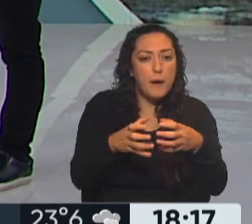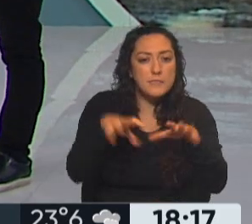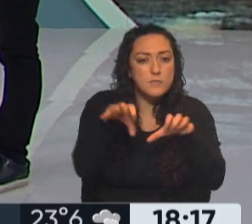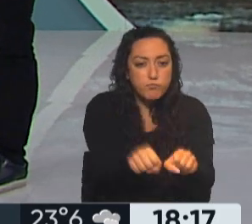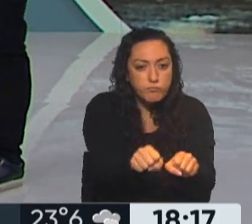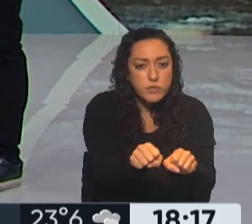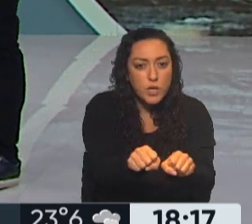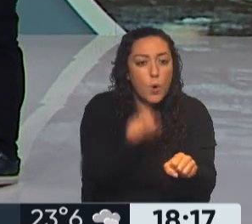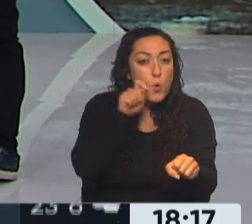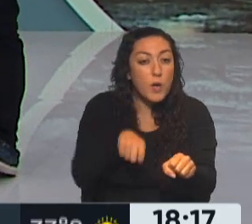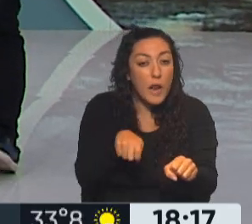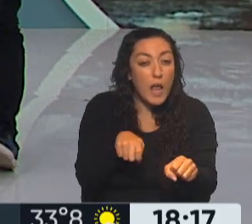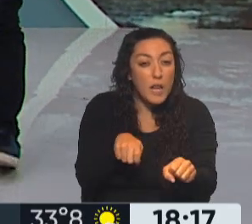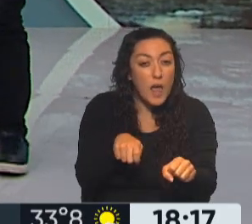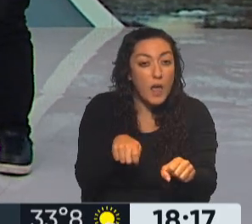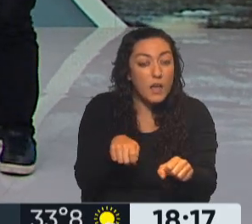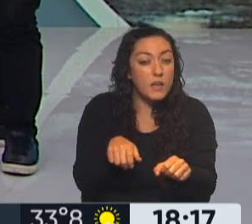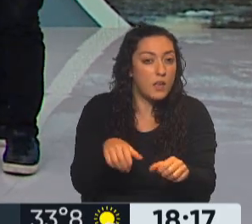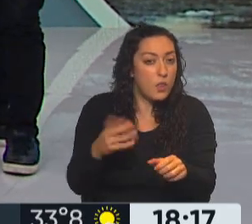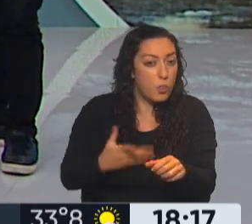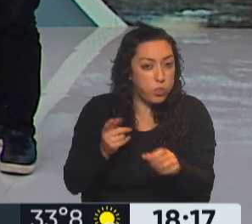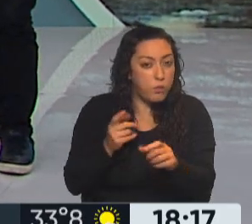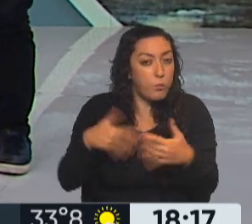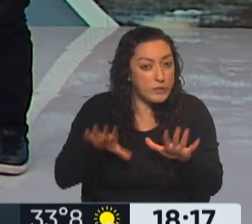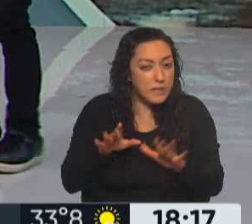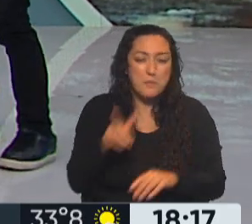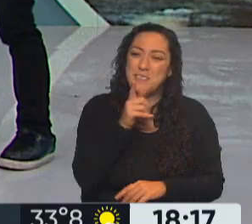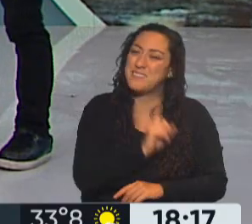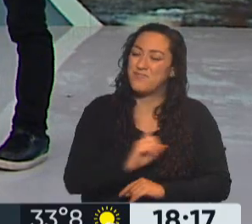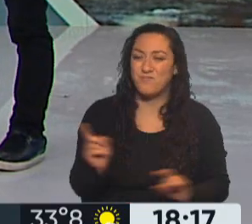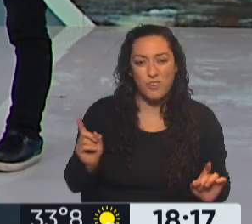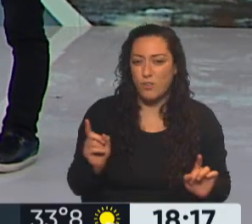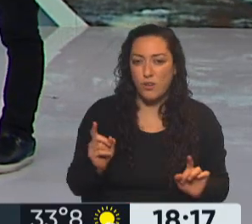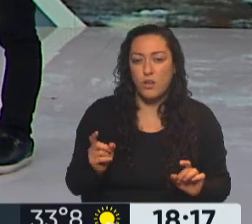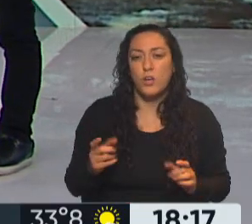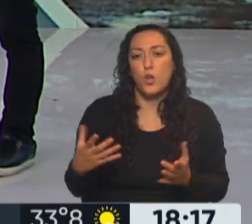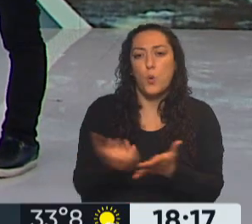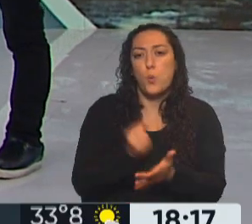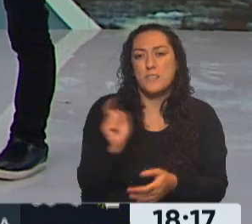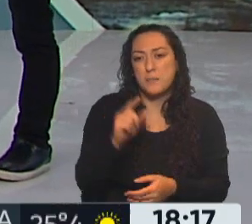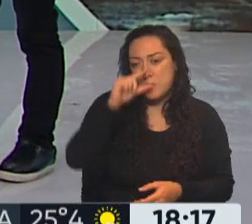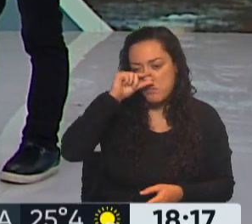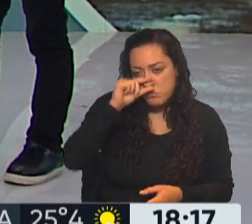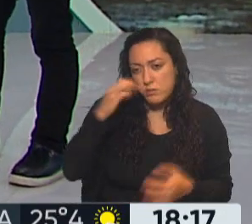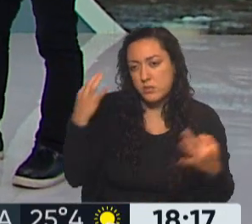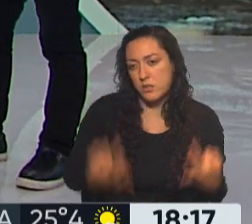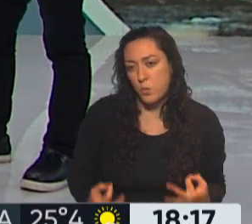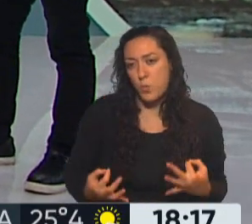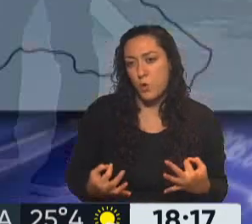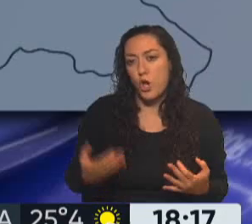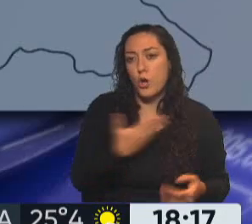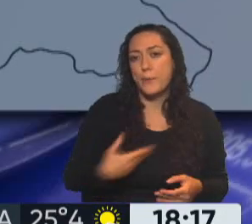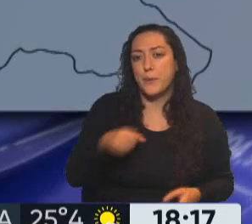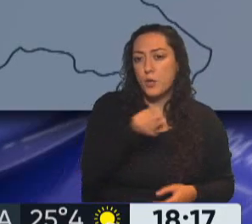Ucrania? Lo vemos imposible, y de hecho no pareciera ser algo que podría llegar a aceptar Vladimir Putin. De hecho, ya desde su